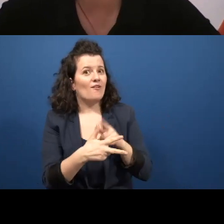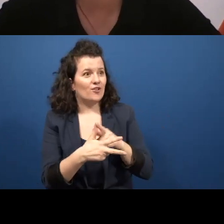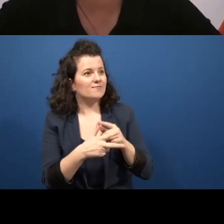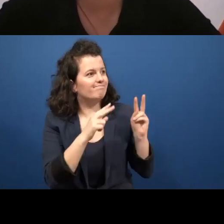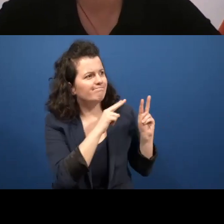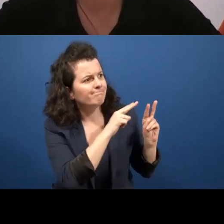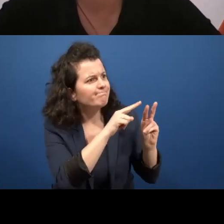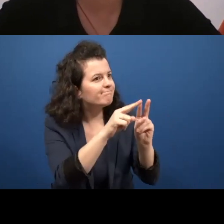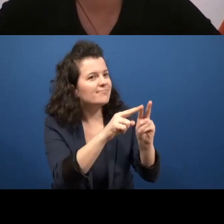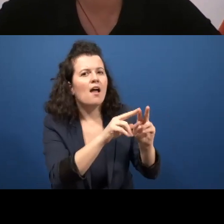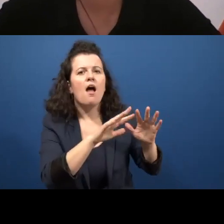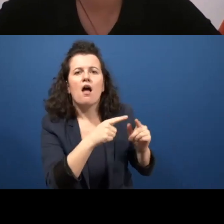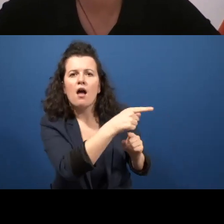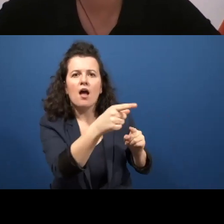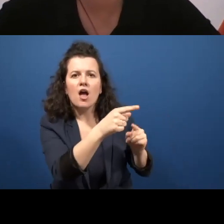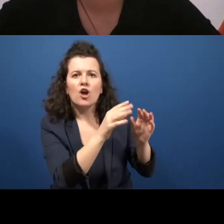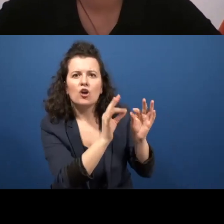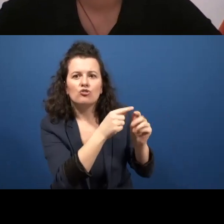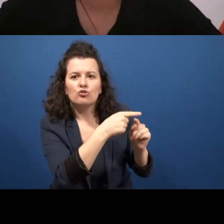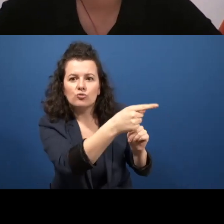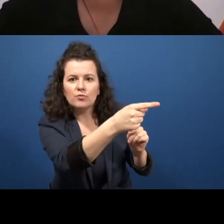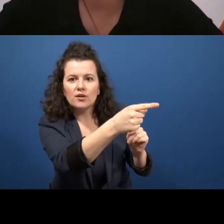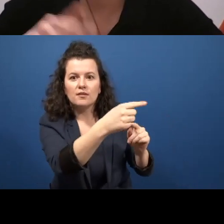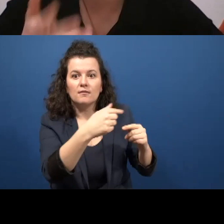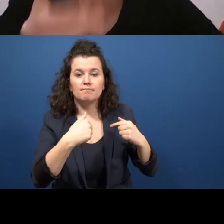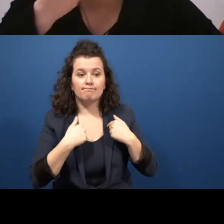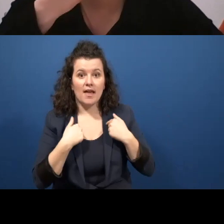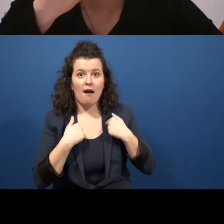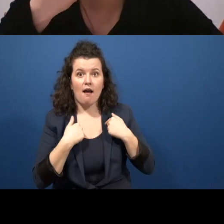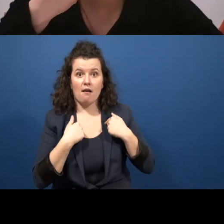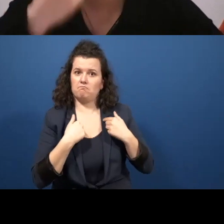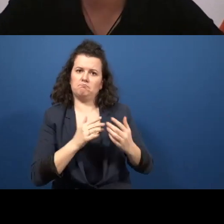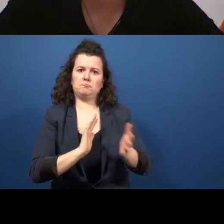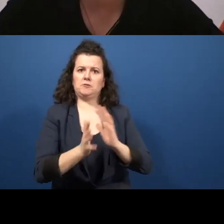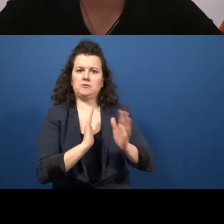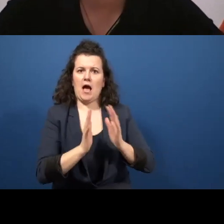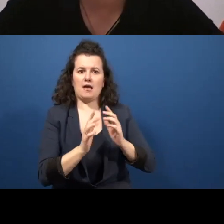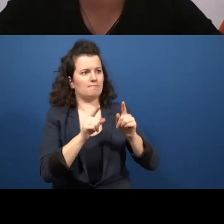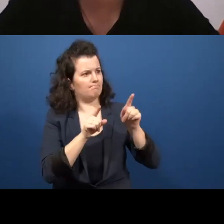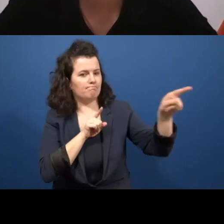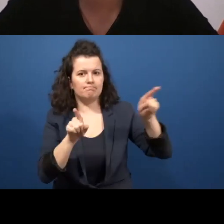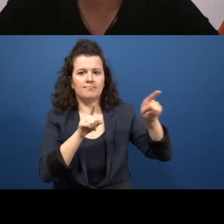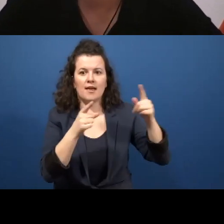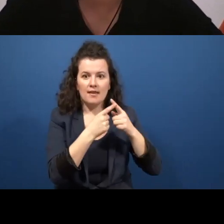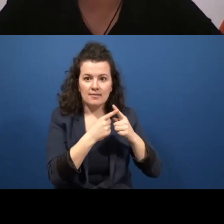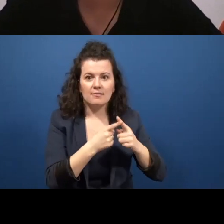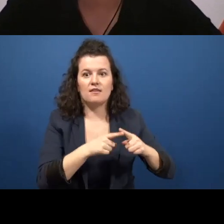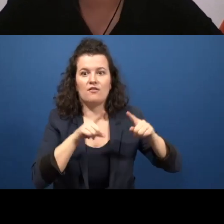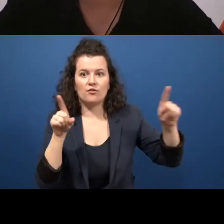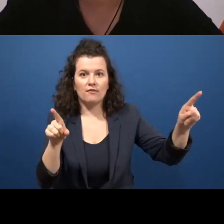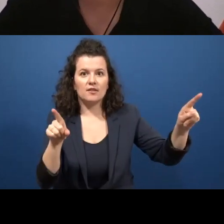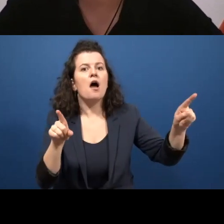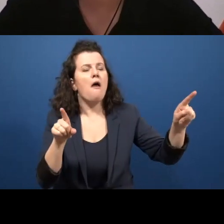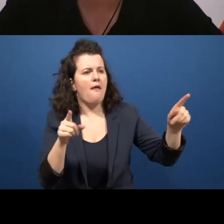lo primero de que me di cuenta es que las lenguas orales y las lenguas de signos son completamente diferentes. Si vemos